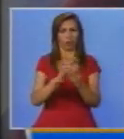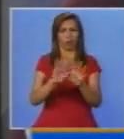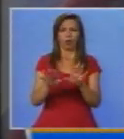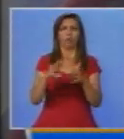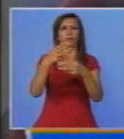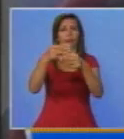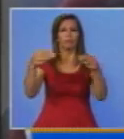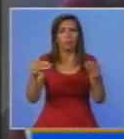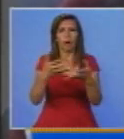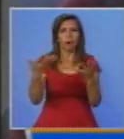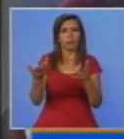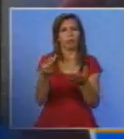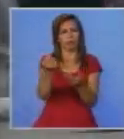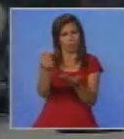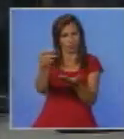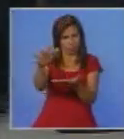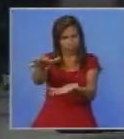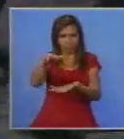de alguna manera su dinero.